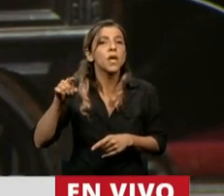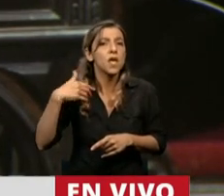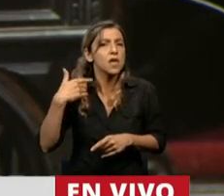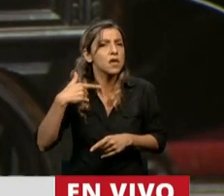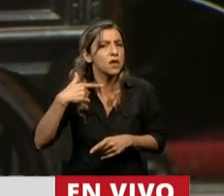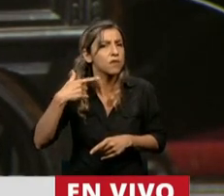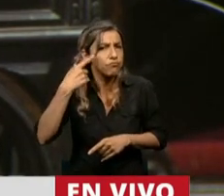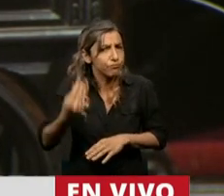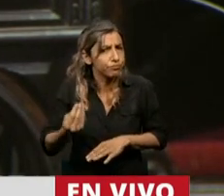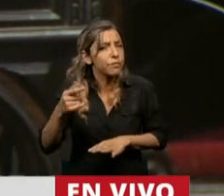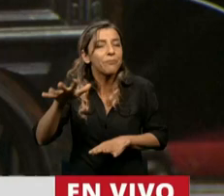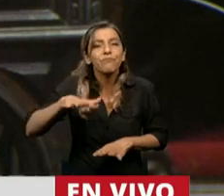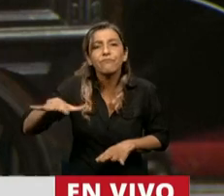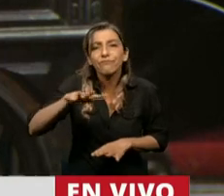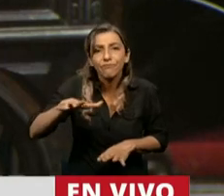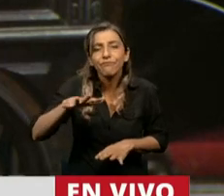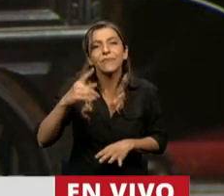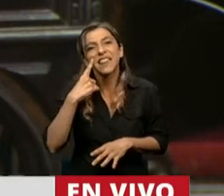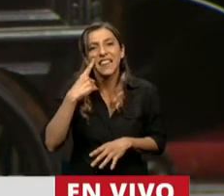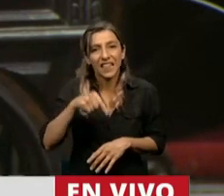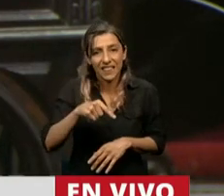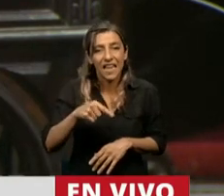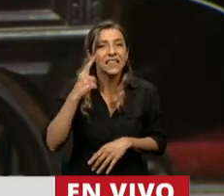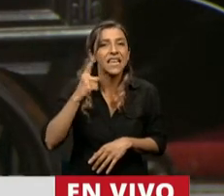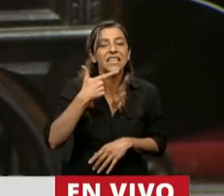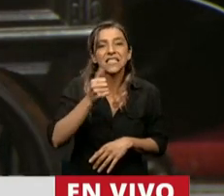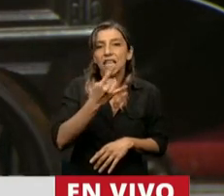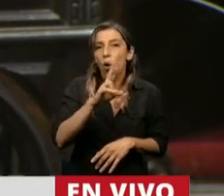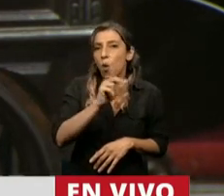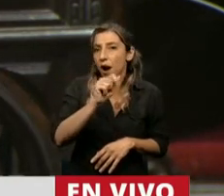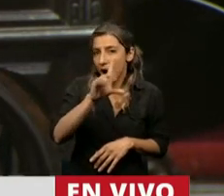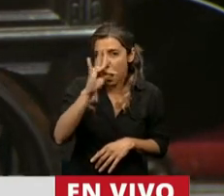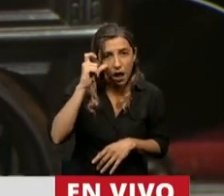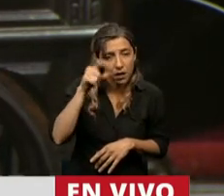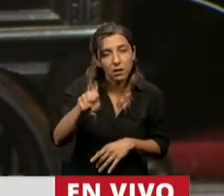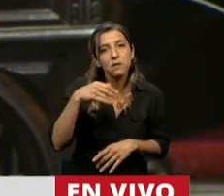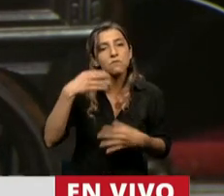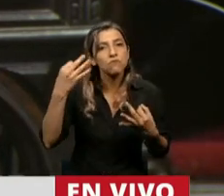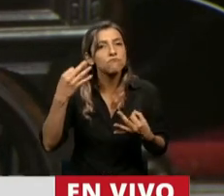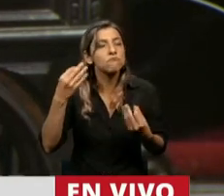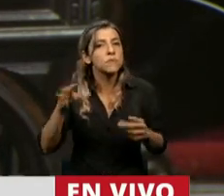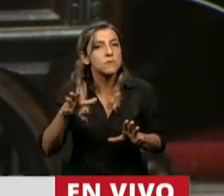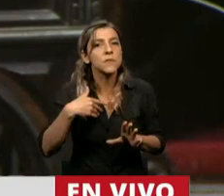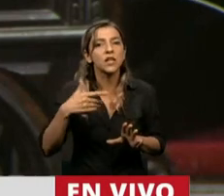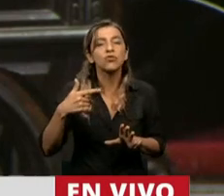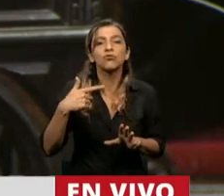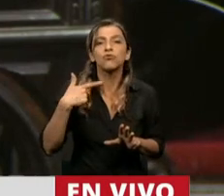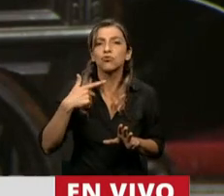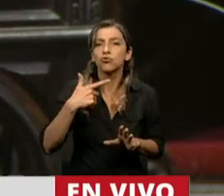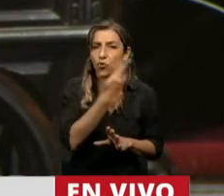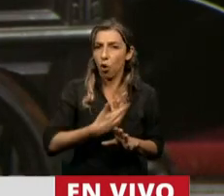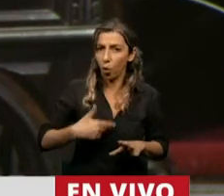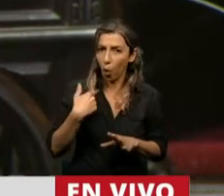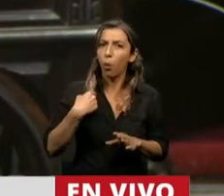un distrito cuyo intendente Martín Insaurralde tomó la definición política de generar estas propuestas de